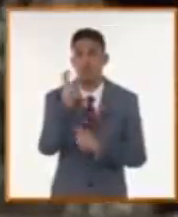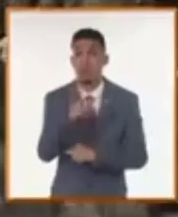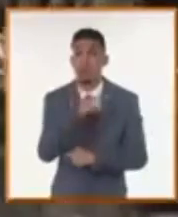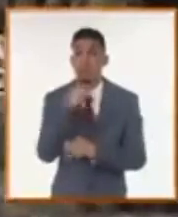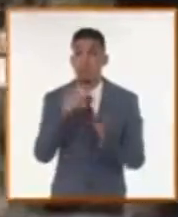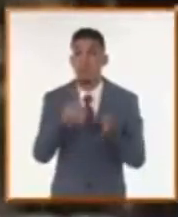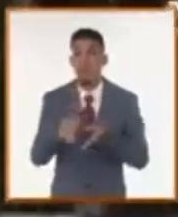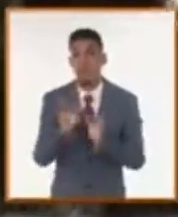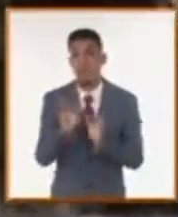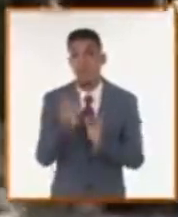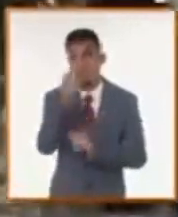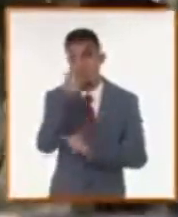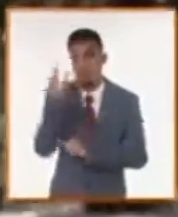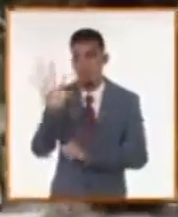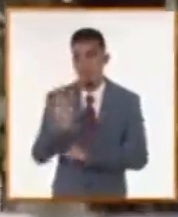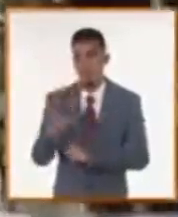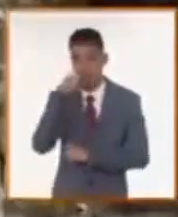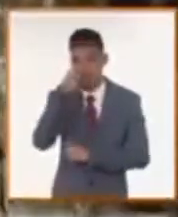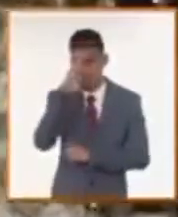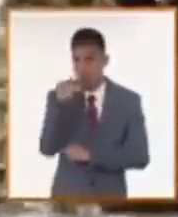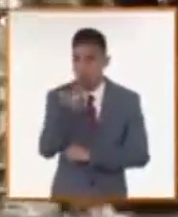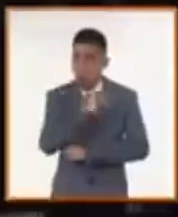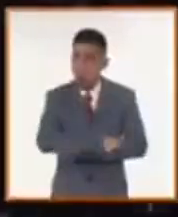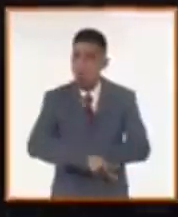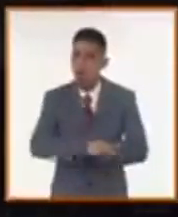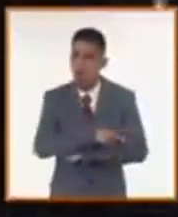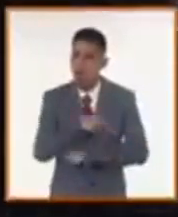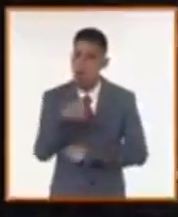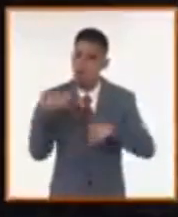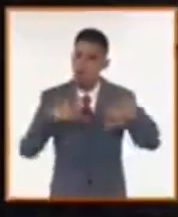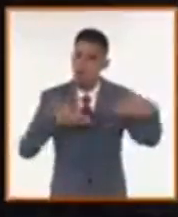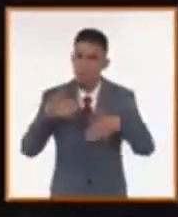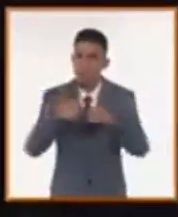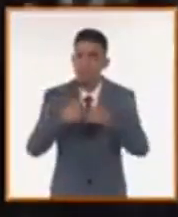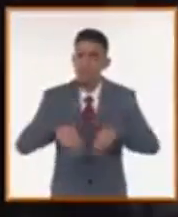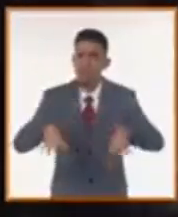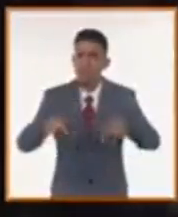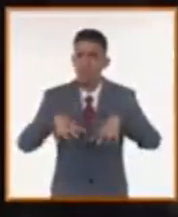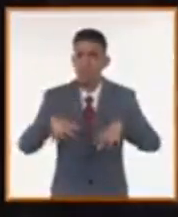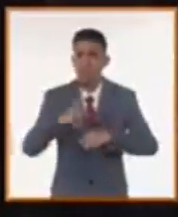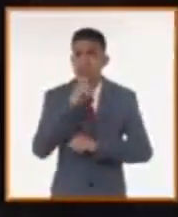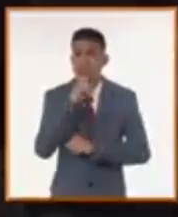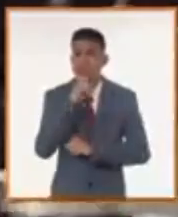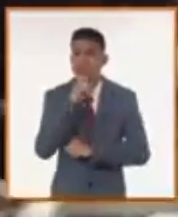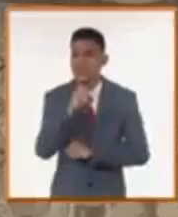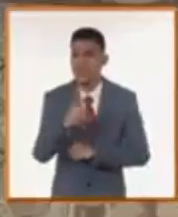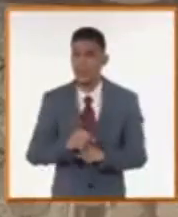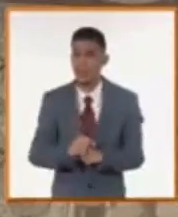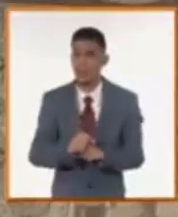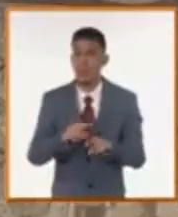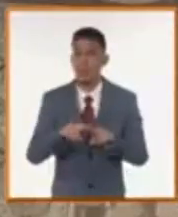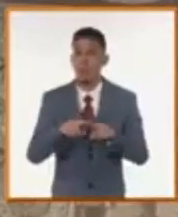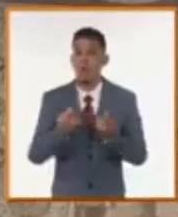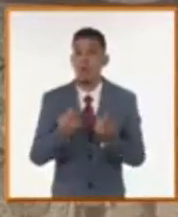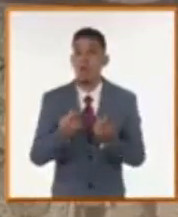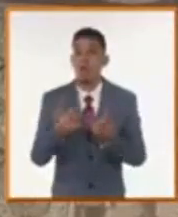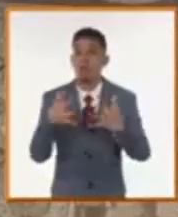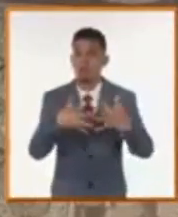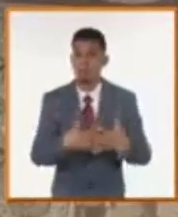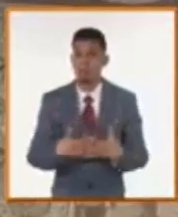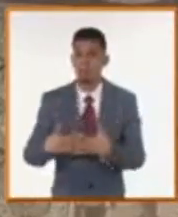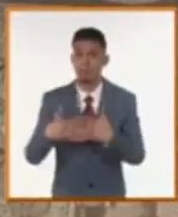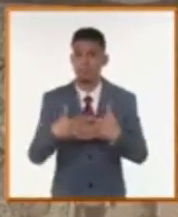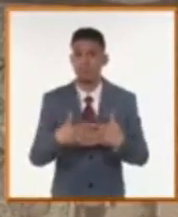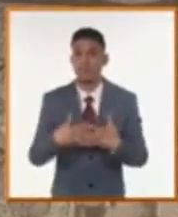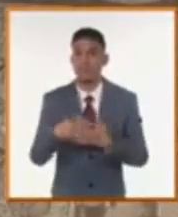Angola. Cuba como un país tenía una situación que era difícil porque el imperio de Nutte quería